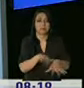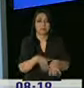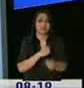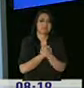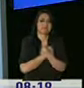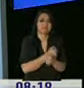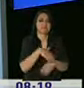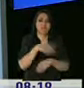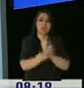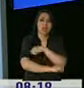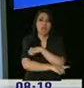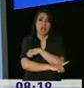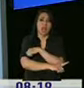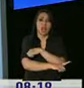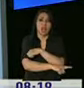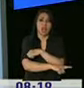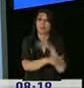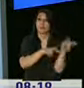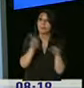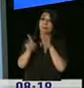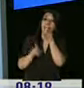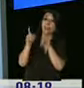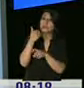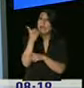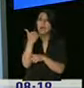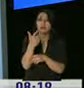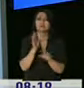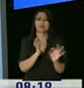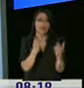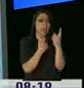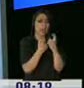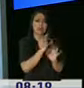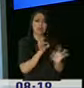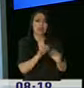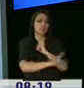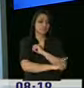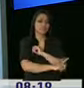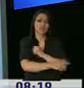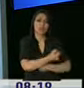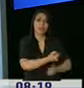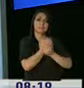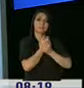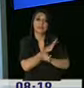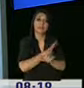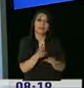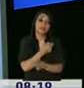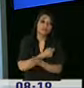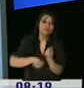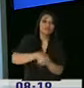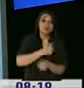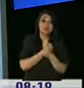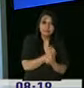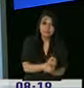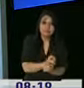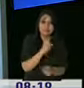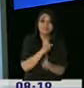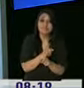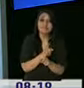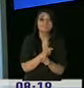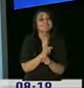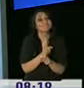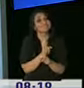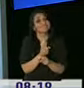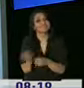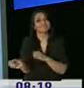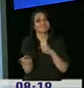mueve la cola cuando me ve y no me pregunta tantas cosas. Pero nosotros devolvemos ese amor, ese cariño, botándonos en la calle,